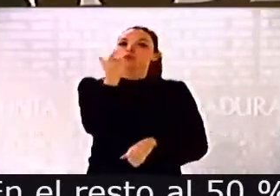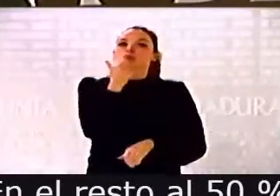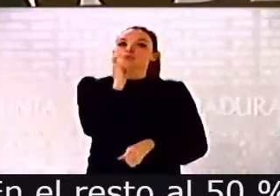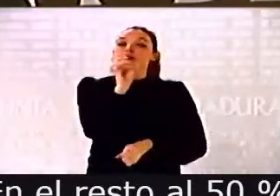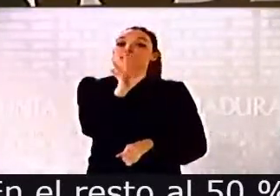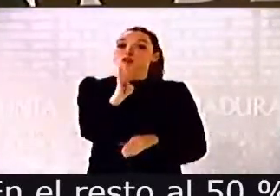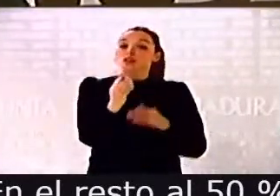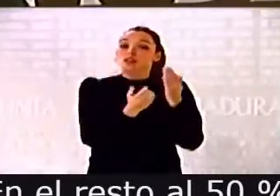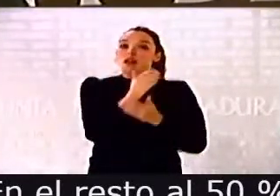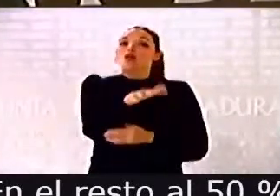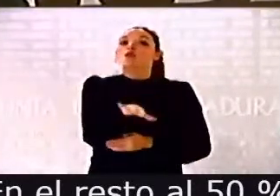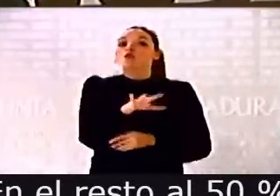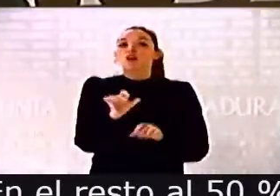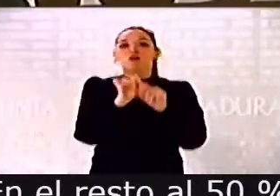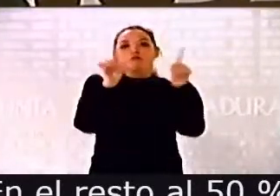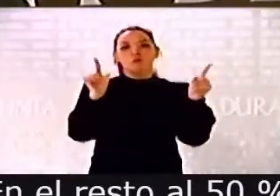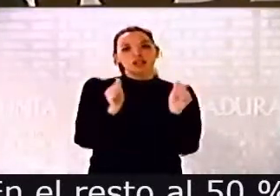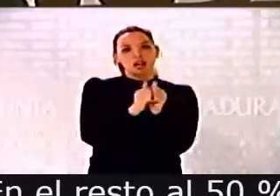días.